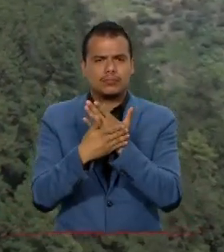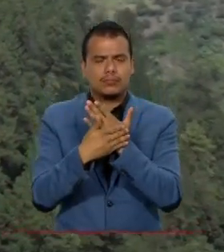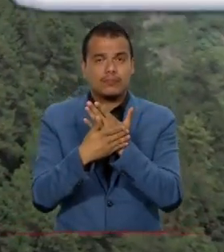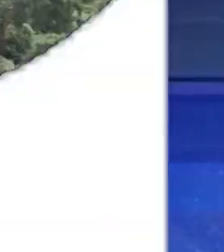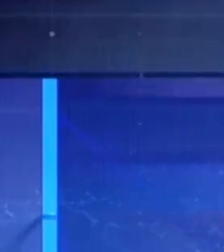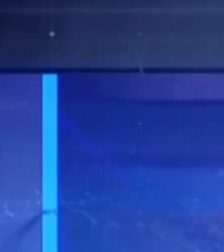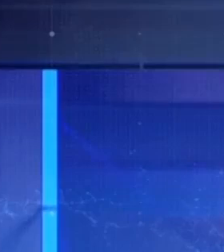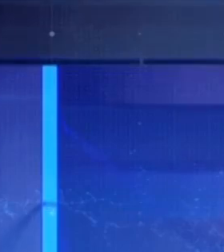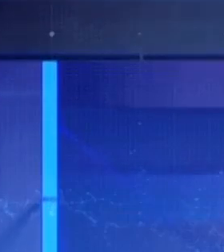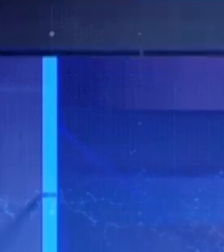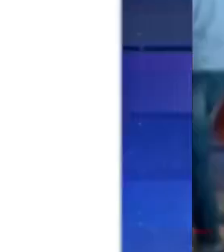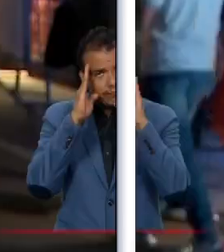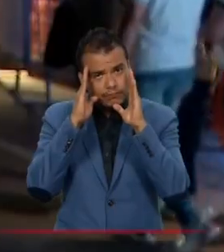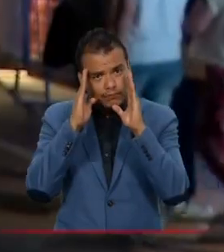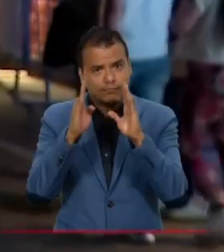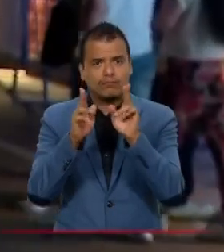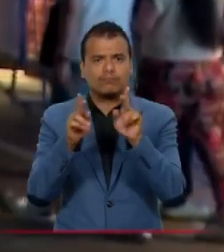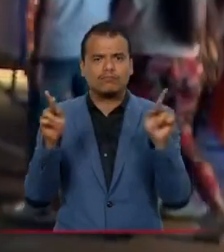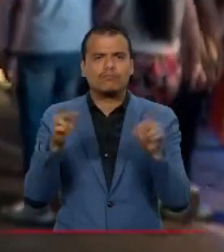Escazú.